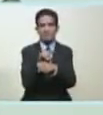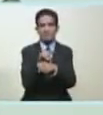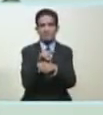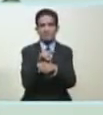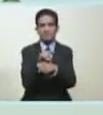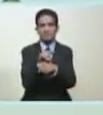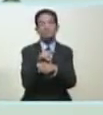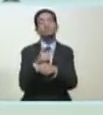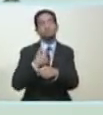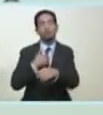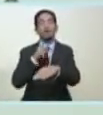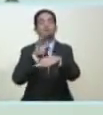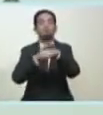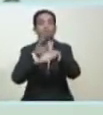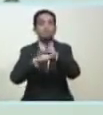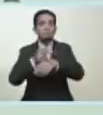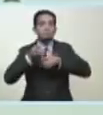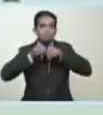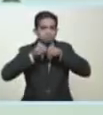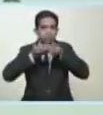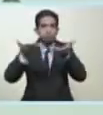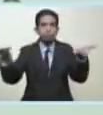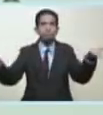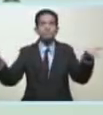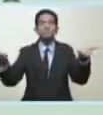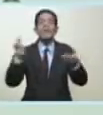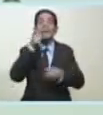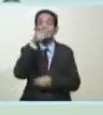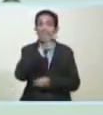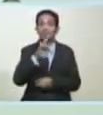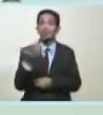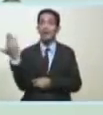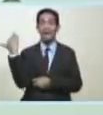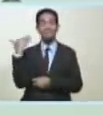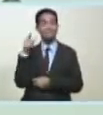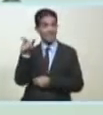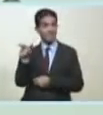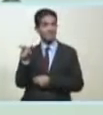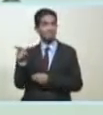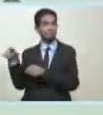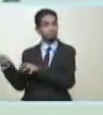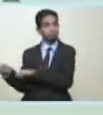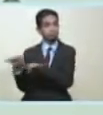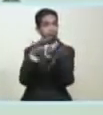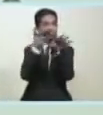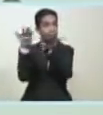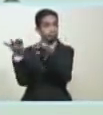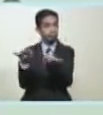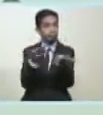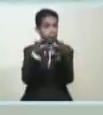Es un mensaje que envío al electorado de Henry Falcón, que creyó en el arma del voto.